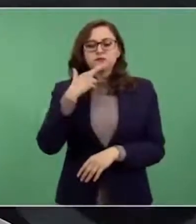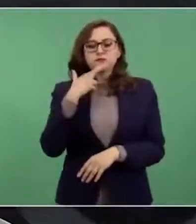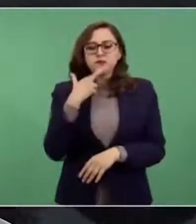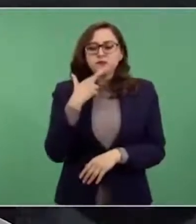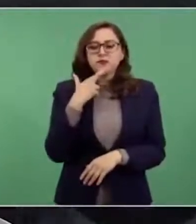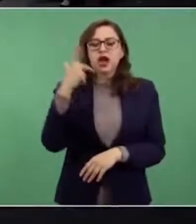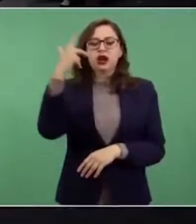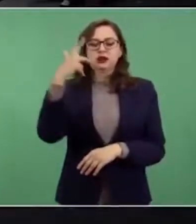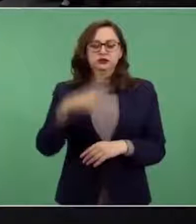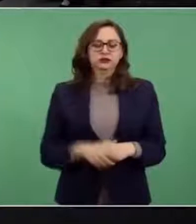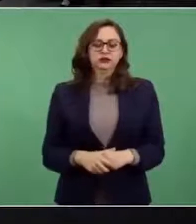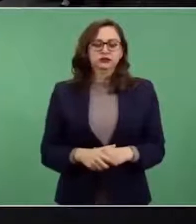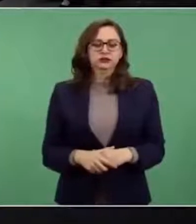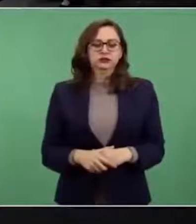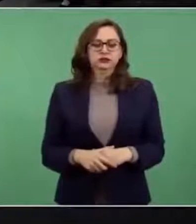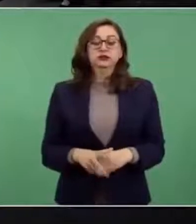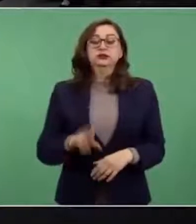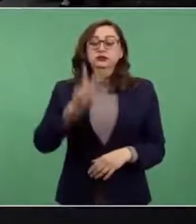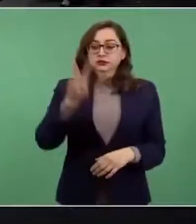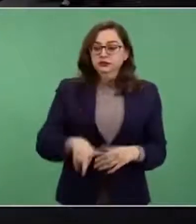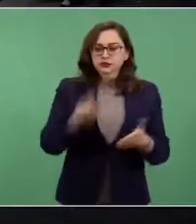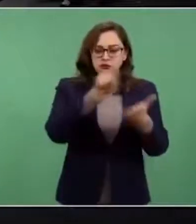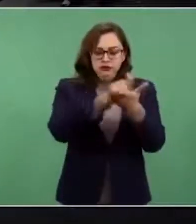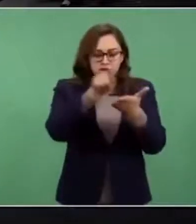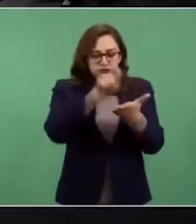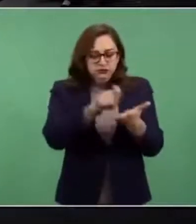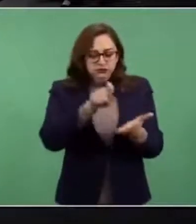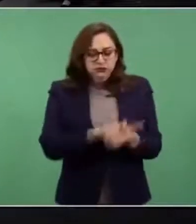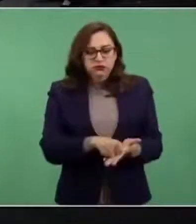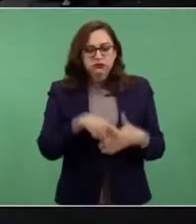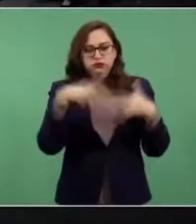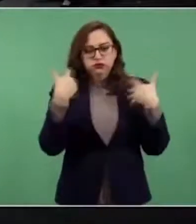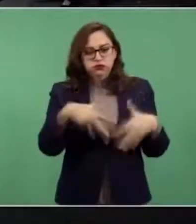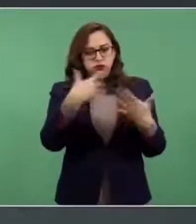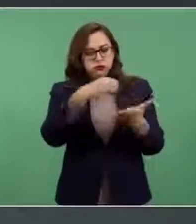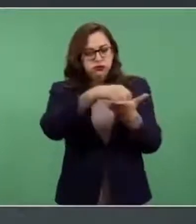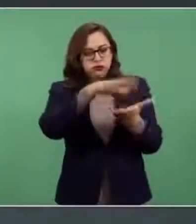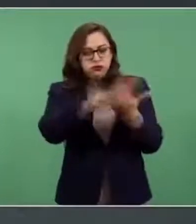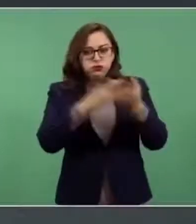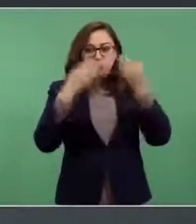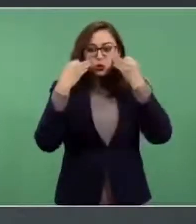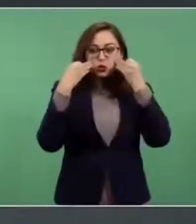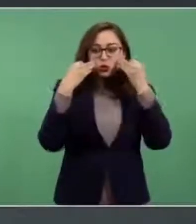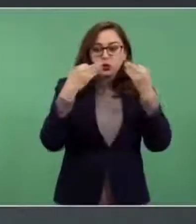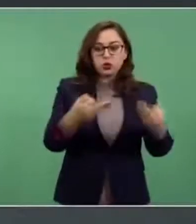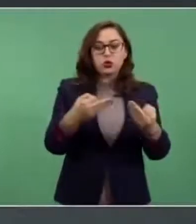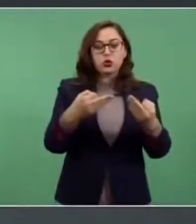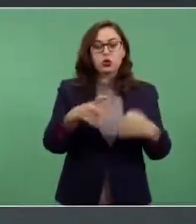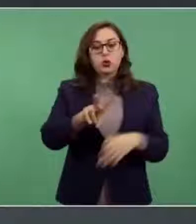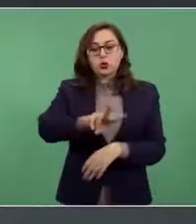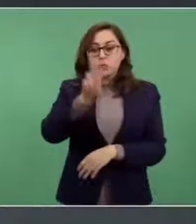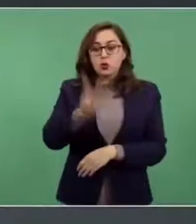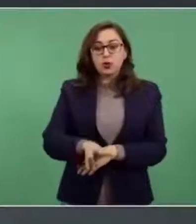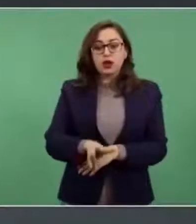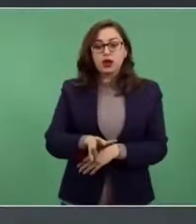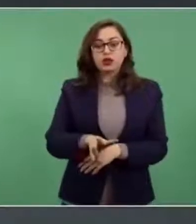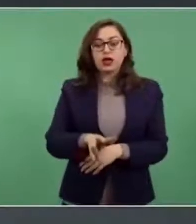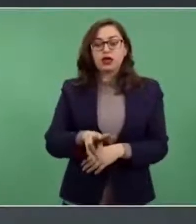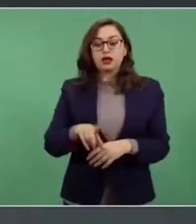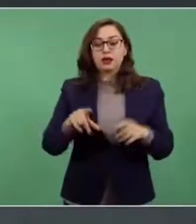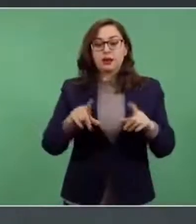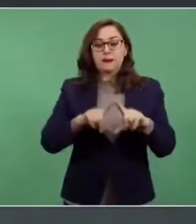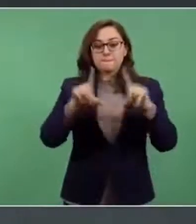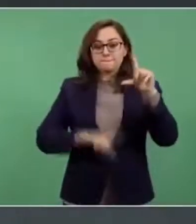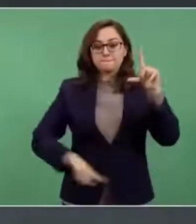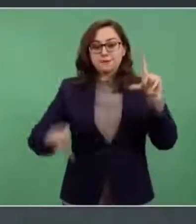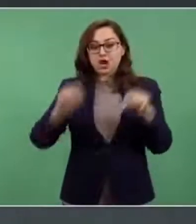autores que han dejado con sus obras constancia, sobre todo de la grandeza cultural